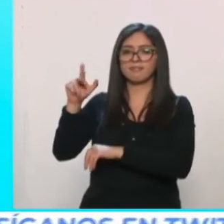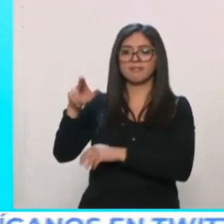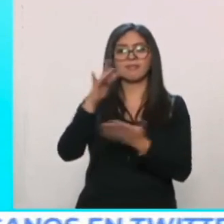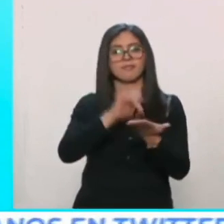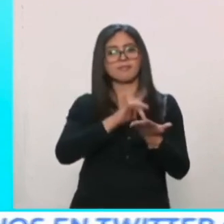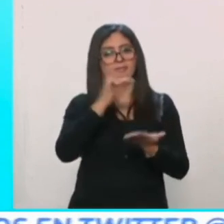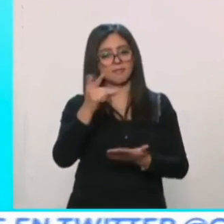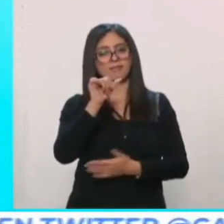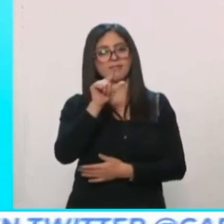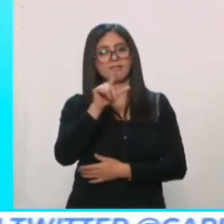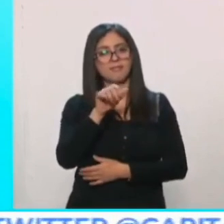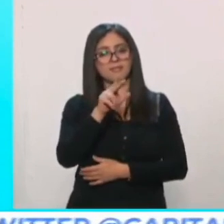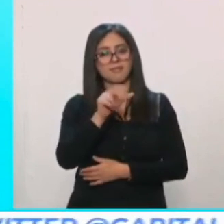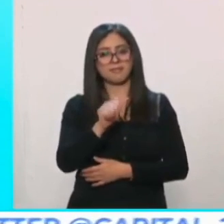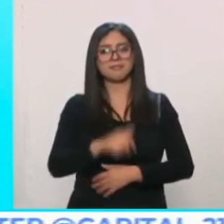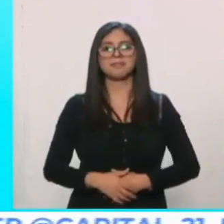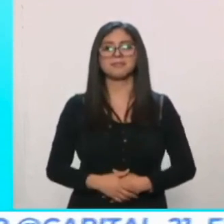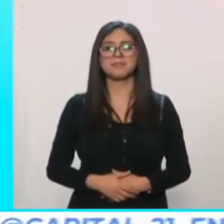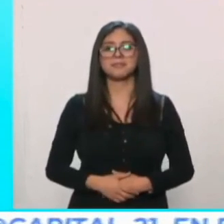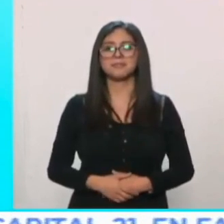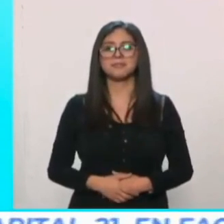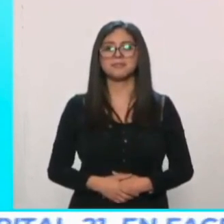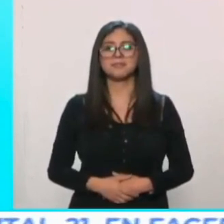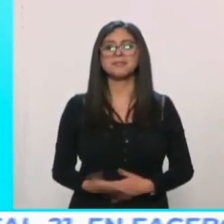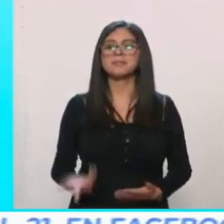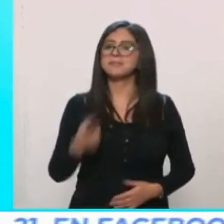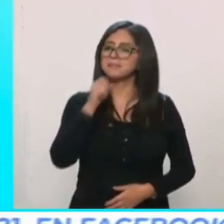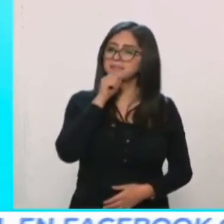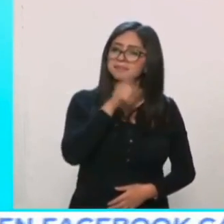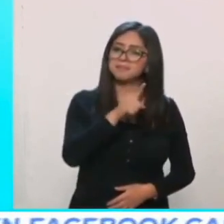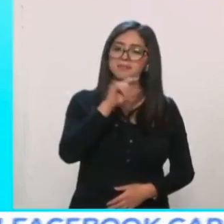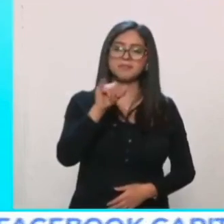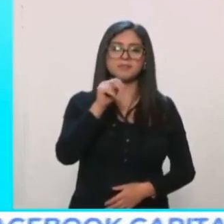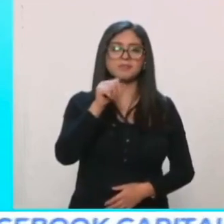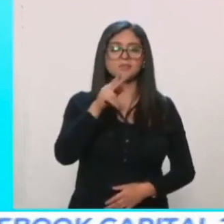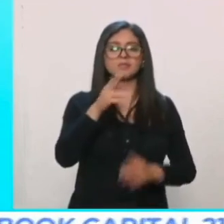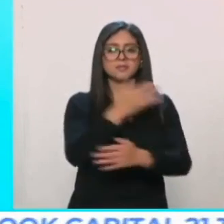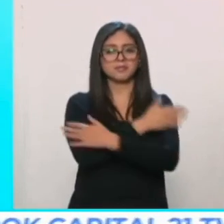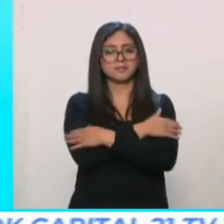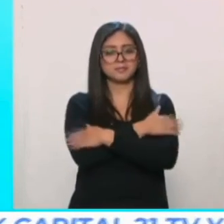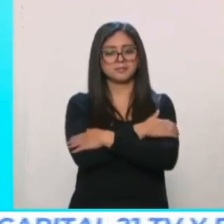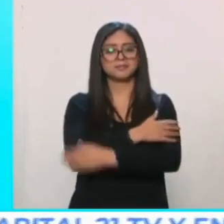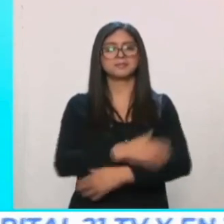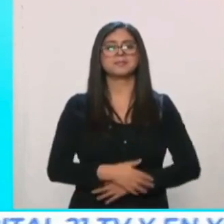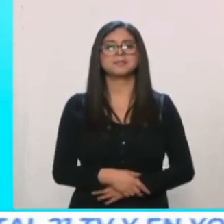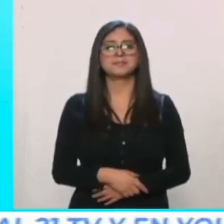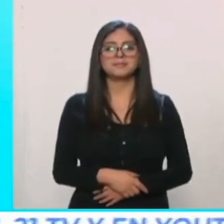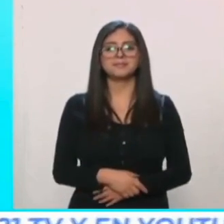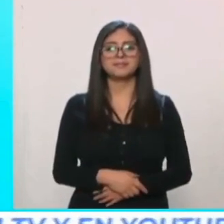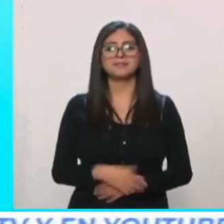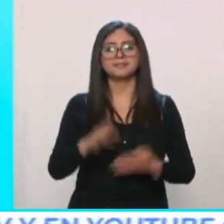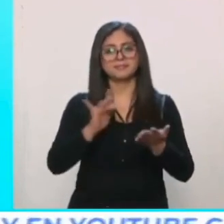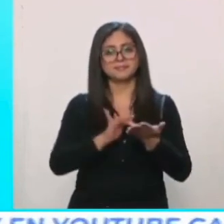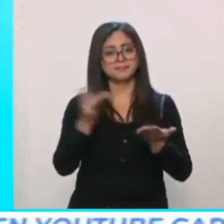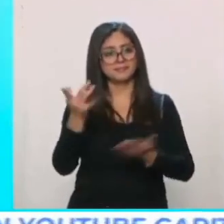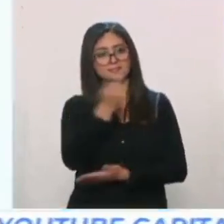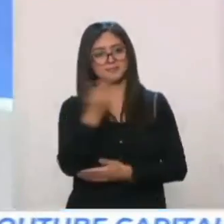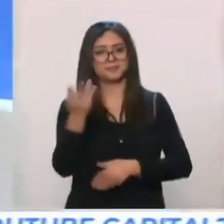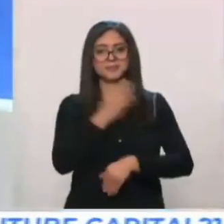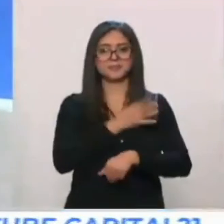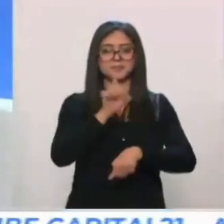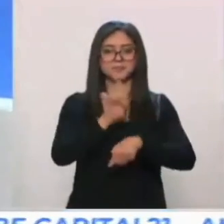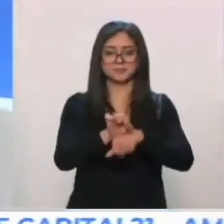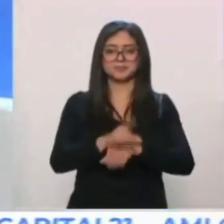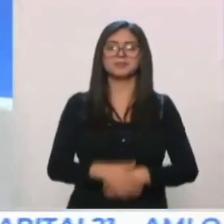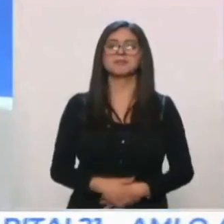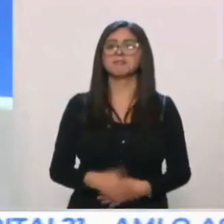un placer tenerte aquí. Lo mismo digo, gracias José Alfonso, abrazo grande. Igual. Gracias a ambos, muy buenos días. Bueno,